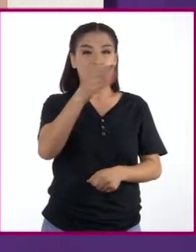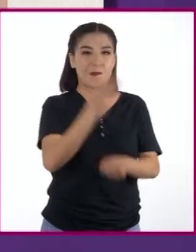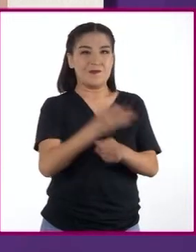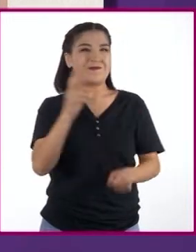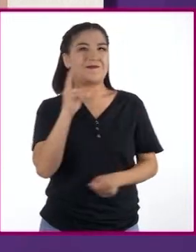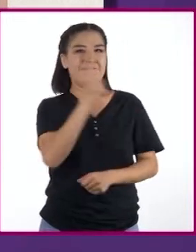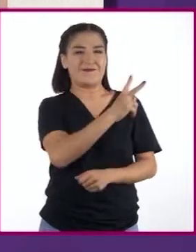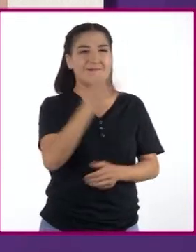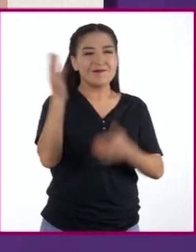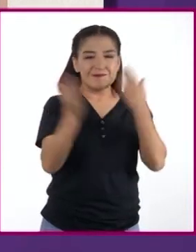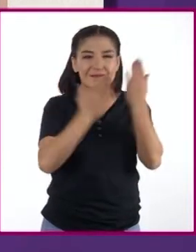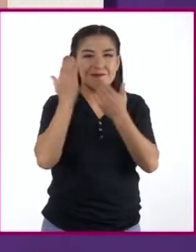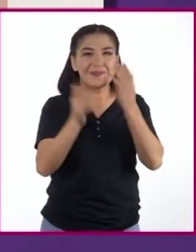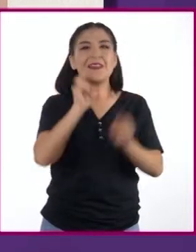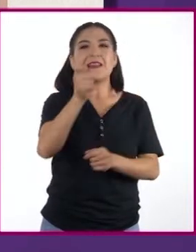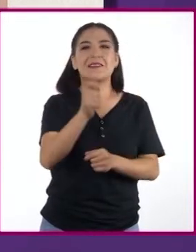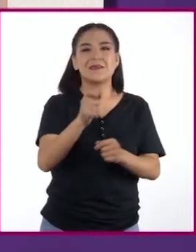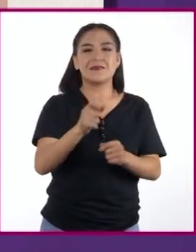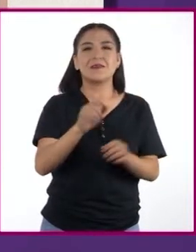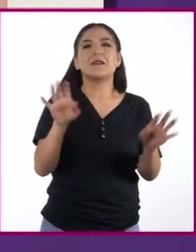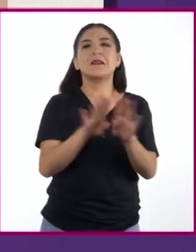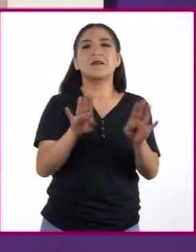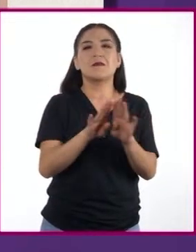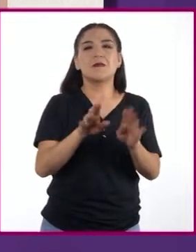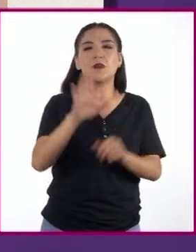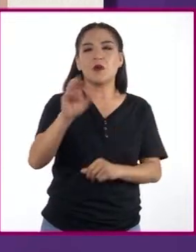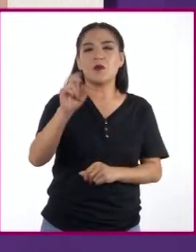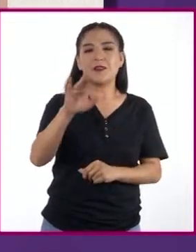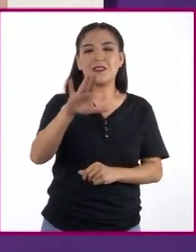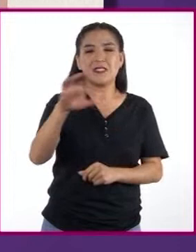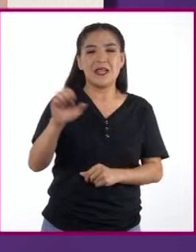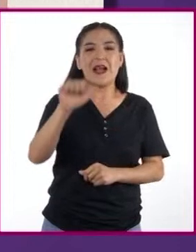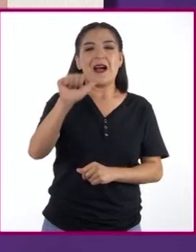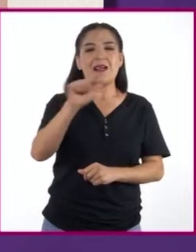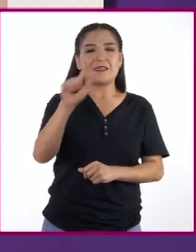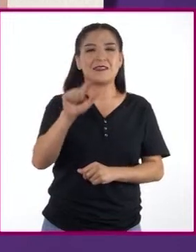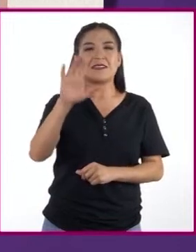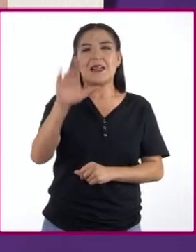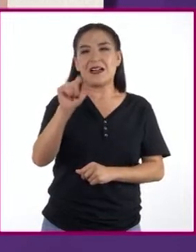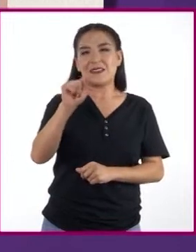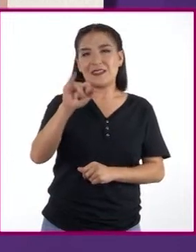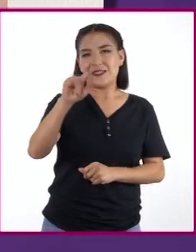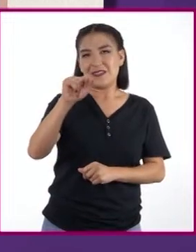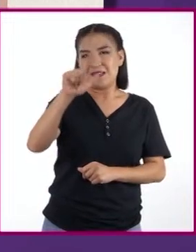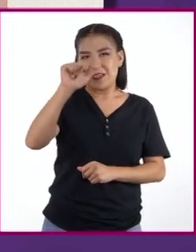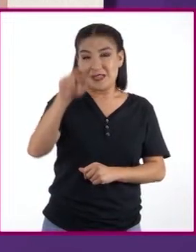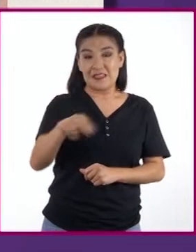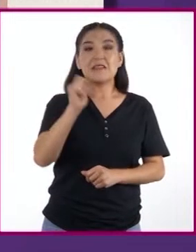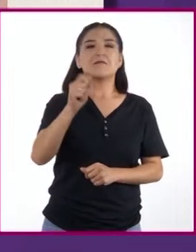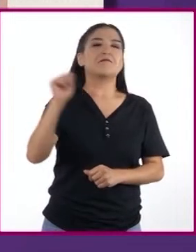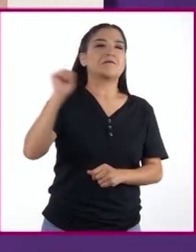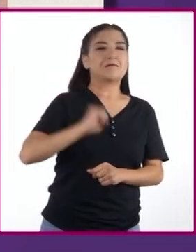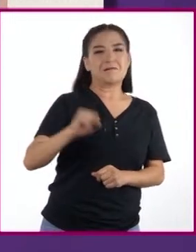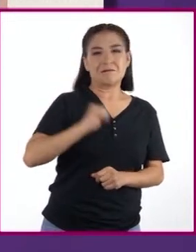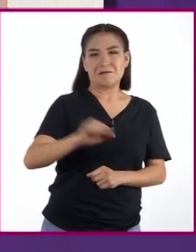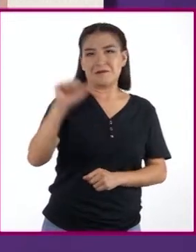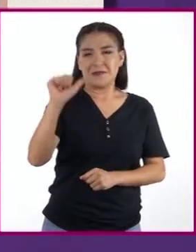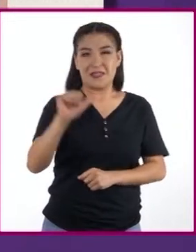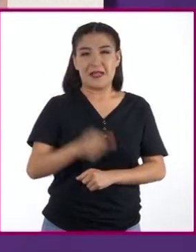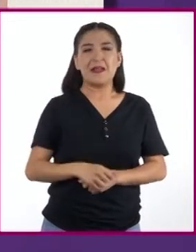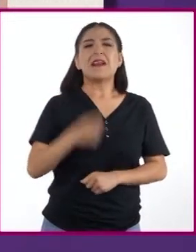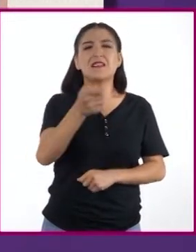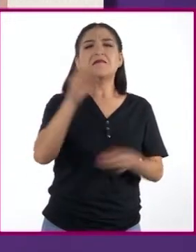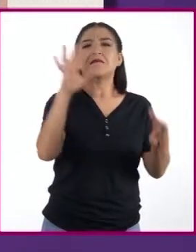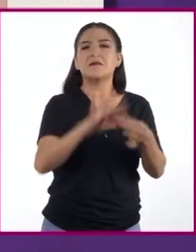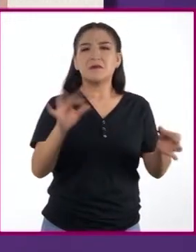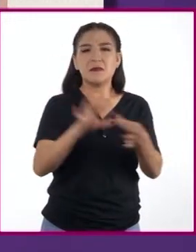analizar es una lámina del Códice Azcatitlán, elaborado en el siglo XVI. En ella se narra